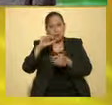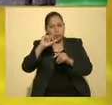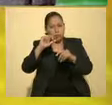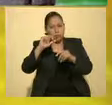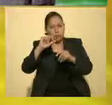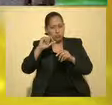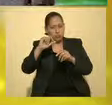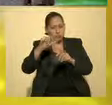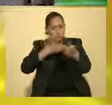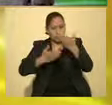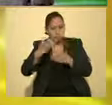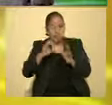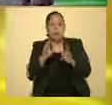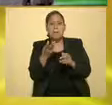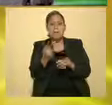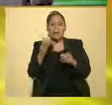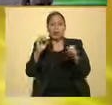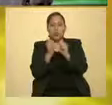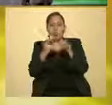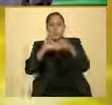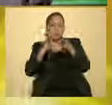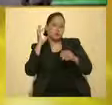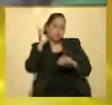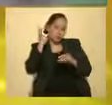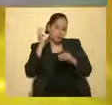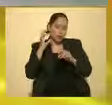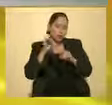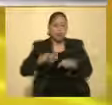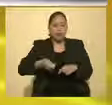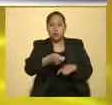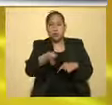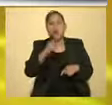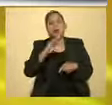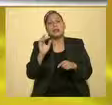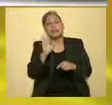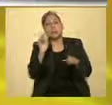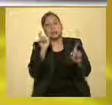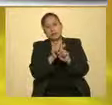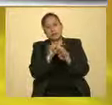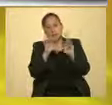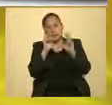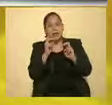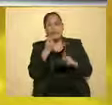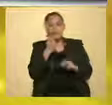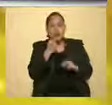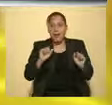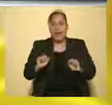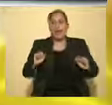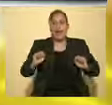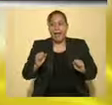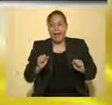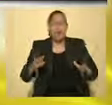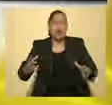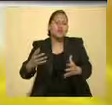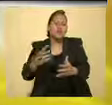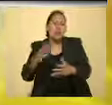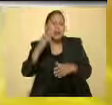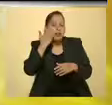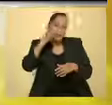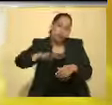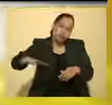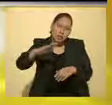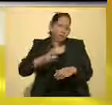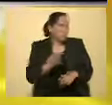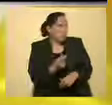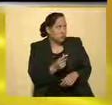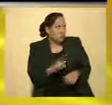con correa por cuestiones de seguridad, incluso para el mismo perro, ¿no? Porque a veces los niños ven a los perritos y los quieren acariciar, y a veces el perro